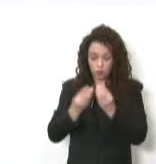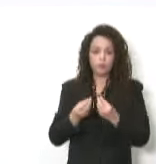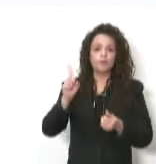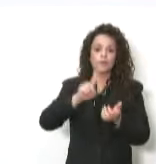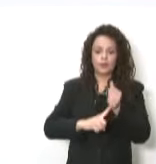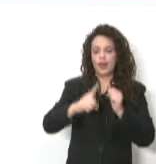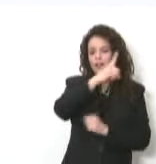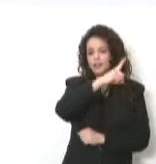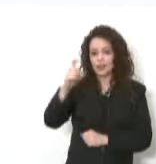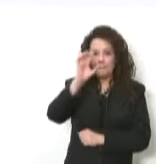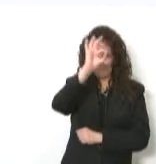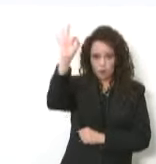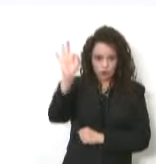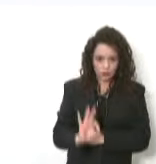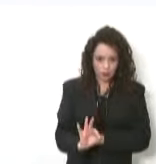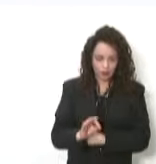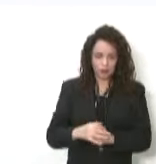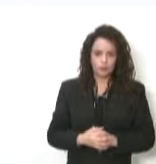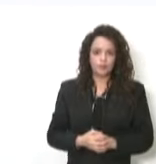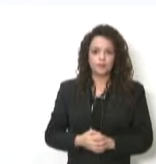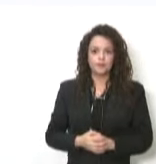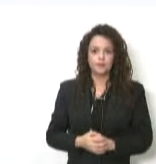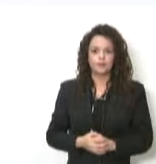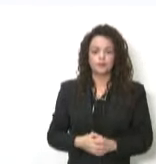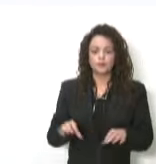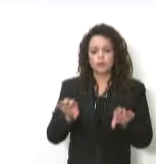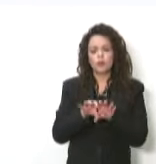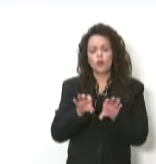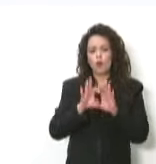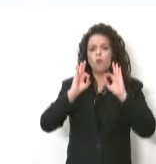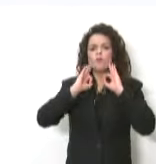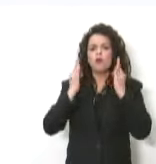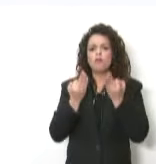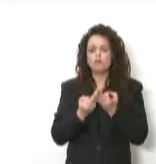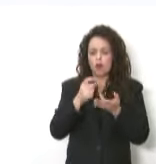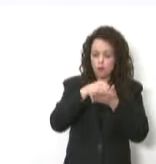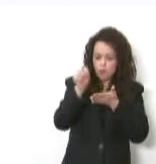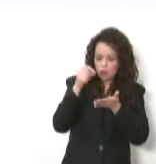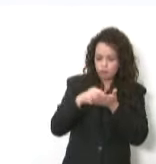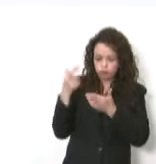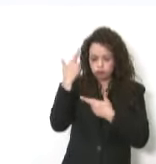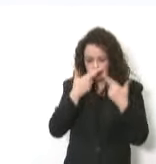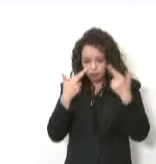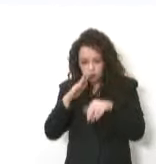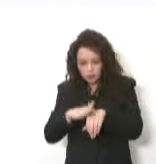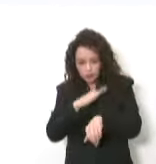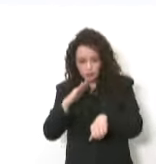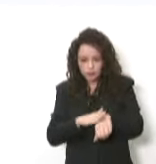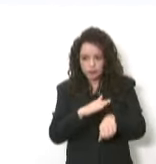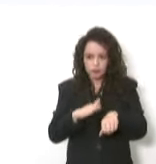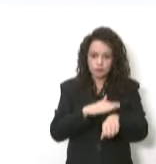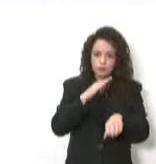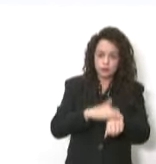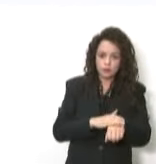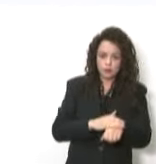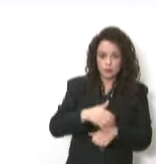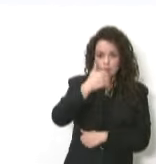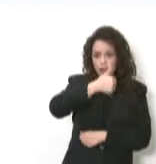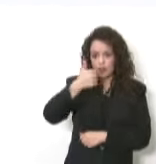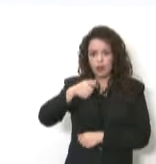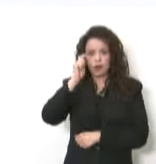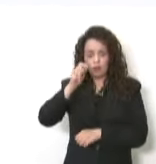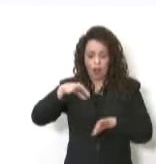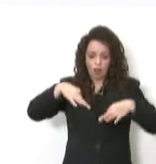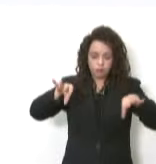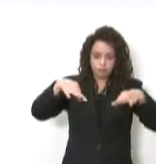Adelante. La forma en que se evalúa cada obligación y en cada formato y cada